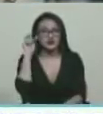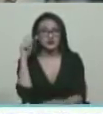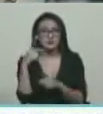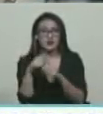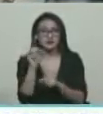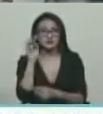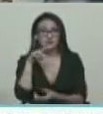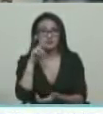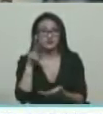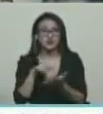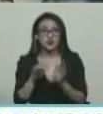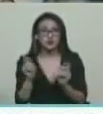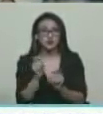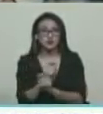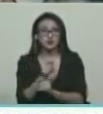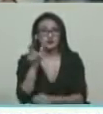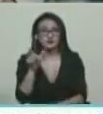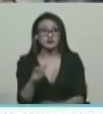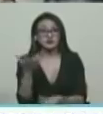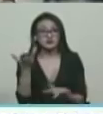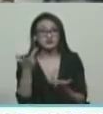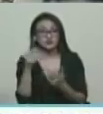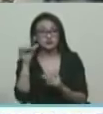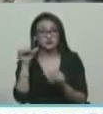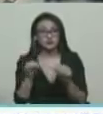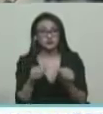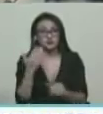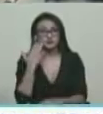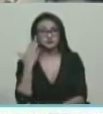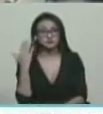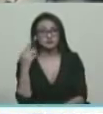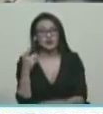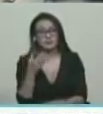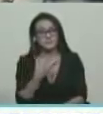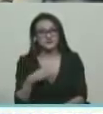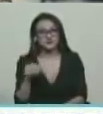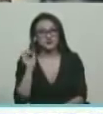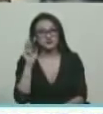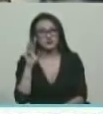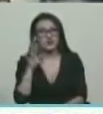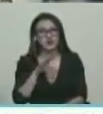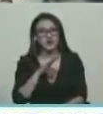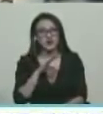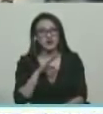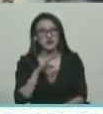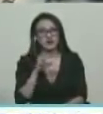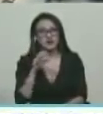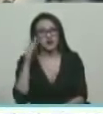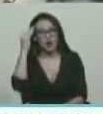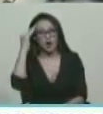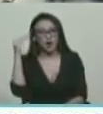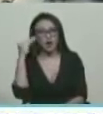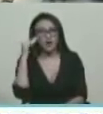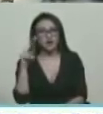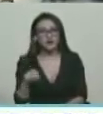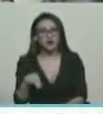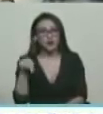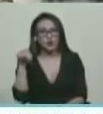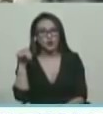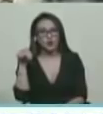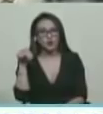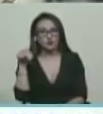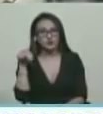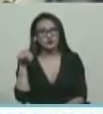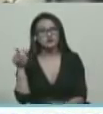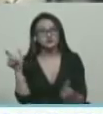Nacional Constituyente. Está nuestra compañera Graya Casella, Kim Jong-nan, quien es presidente de la Asamblea Popular de Corea del Norte. Está en el país, estuvo en una reunión con